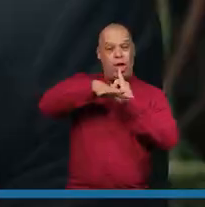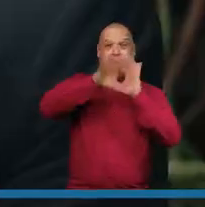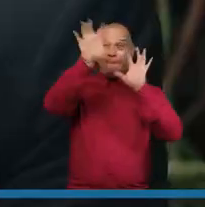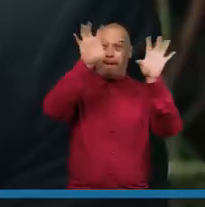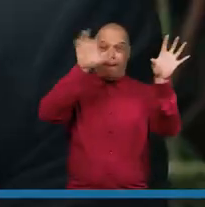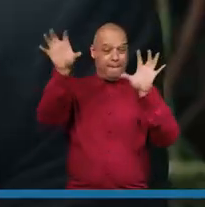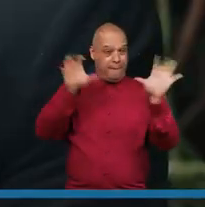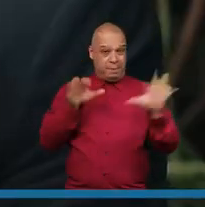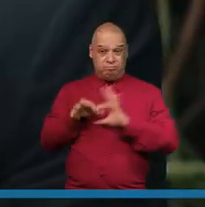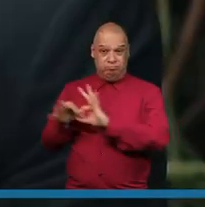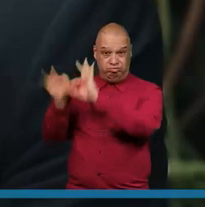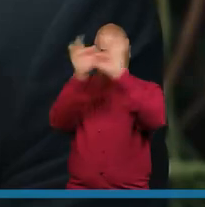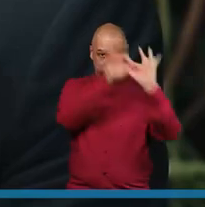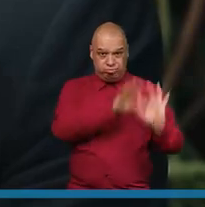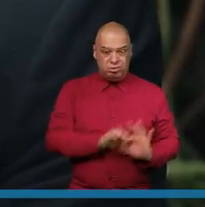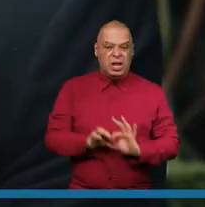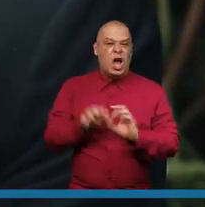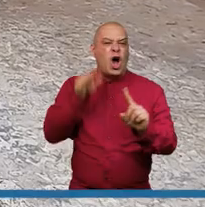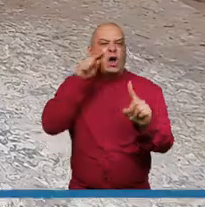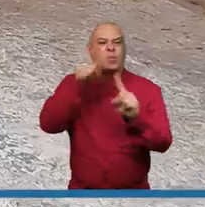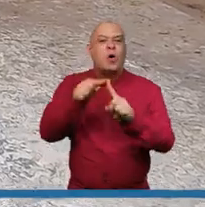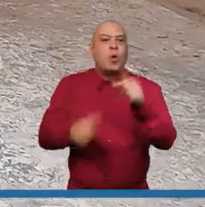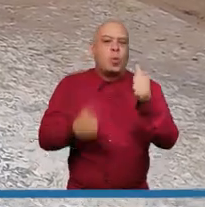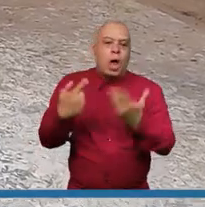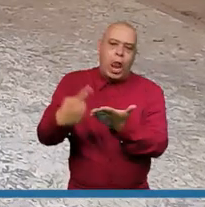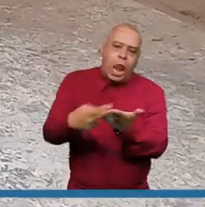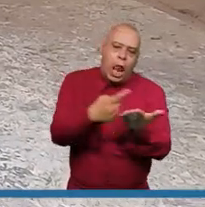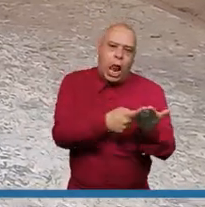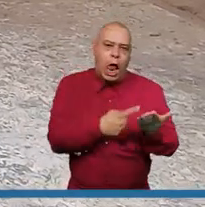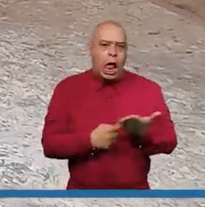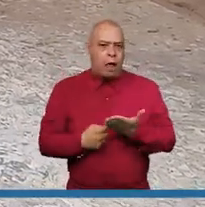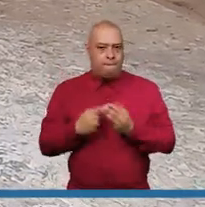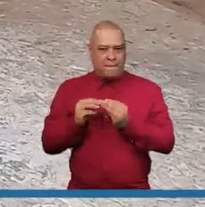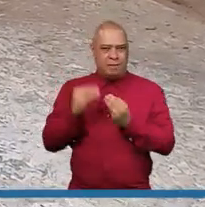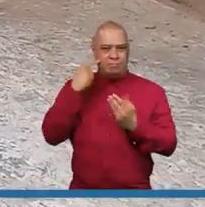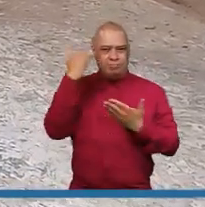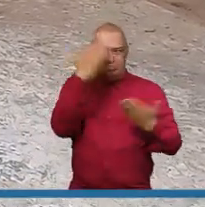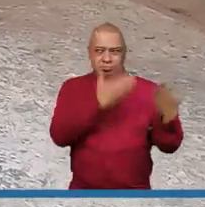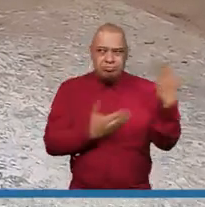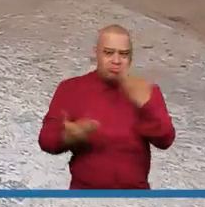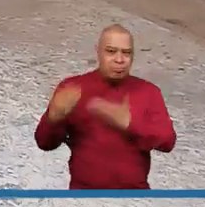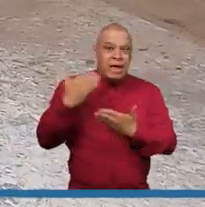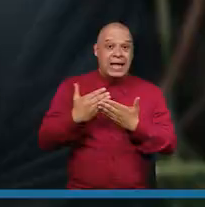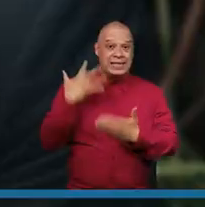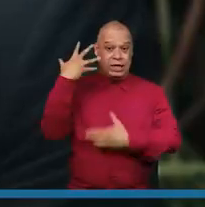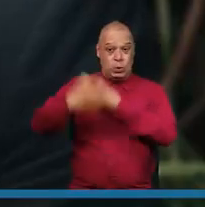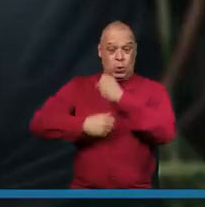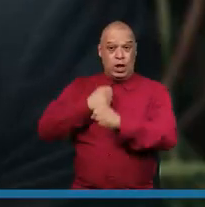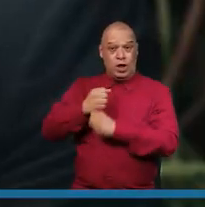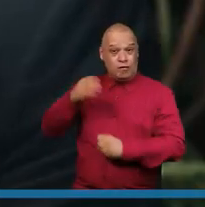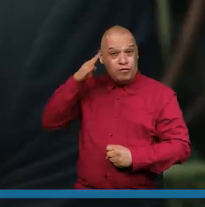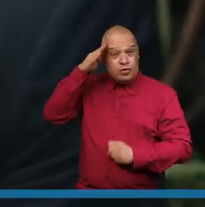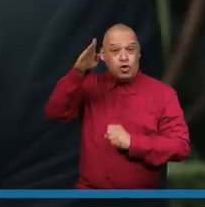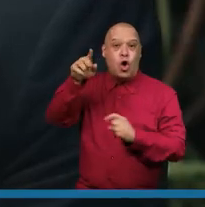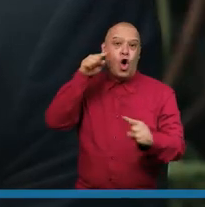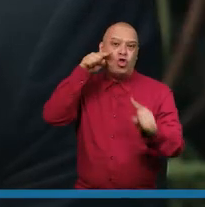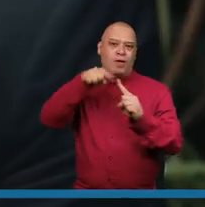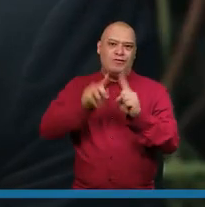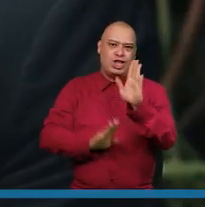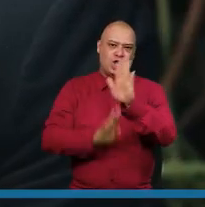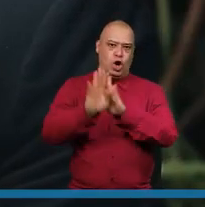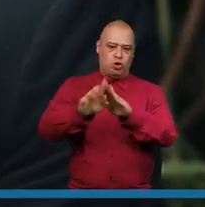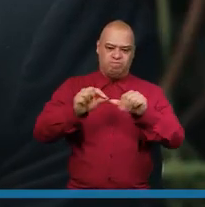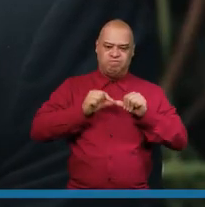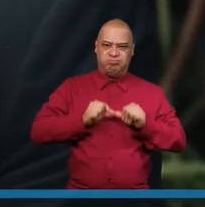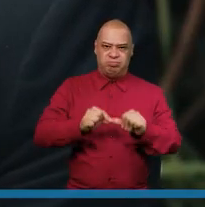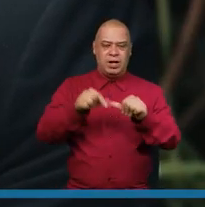Regional con el objetivo de hacer una evaluación o un análisis de los últimos 5 años de los Objetivos de Desarrollo